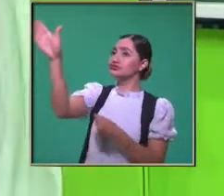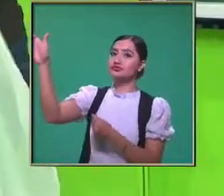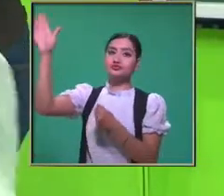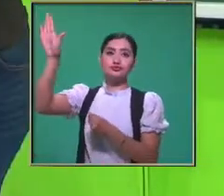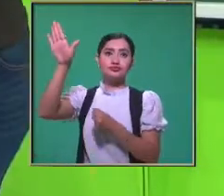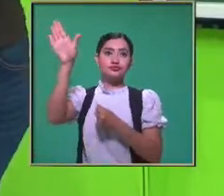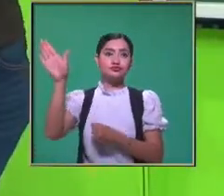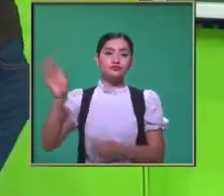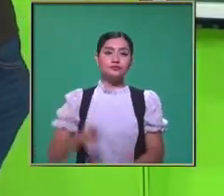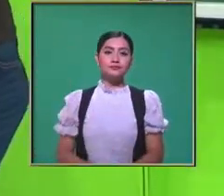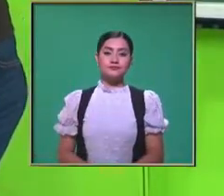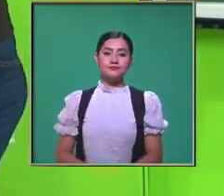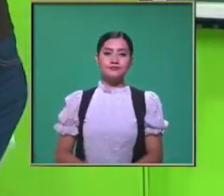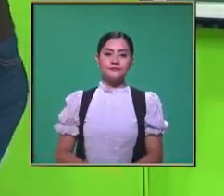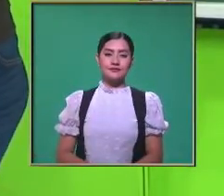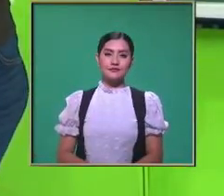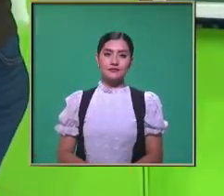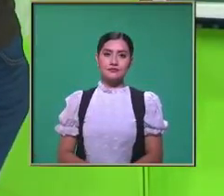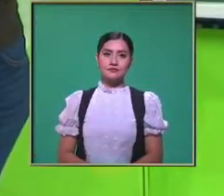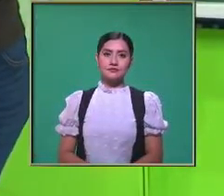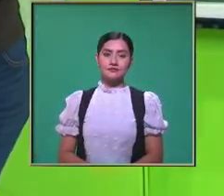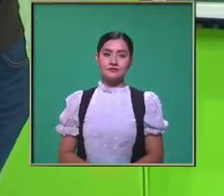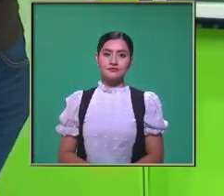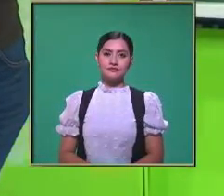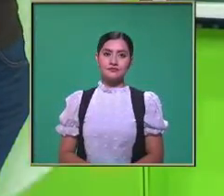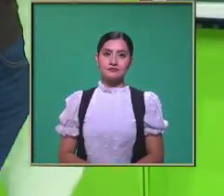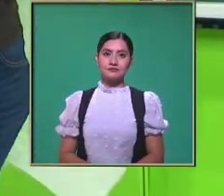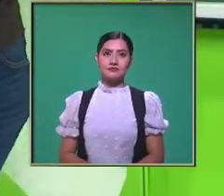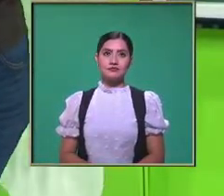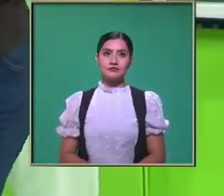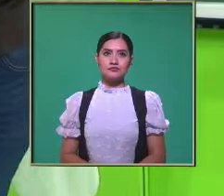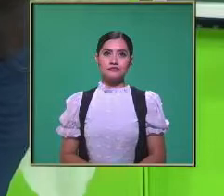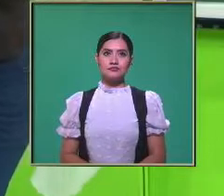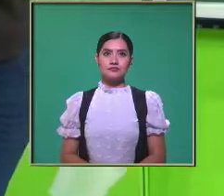misma forma, nosotros podemos usar, como dice Clau, esto es como